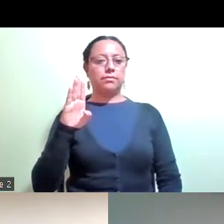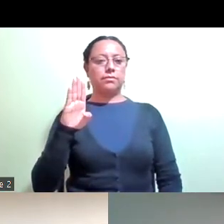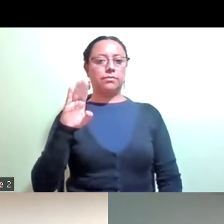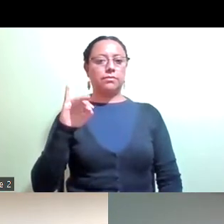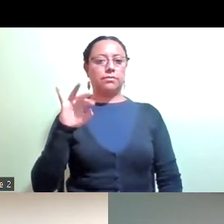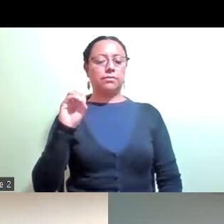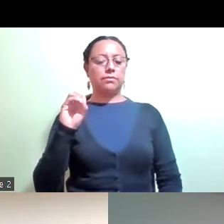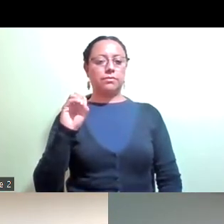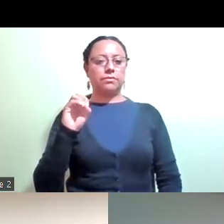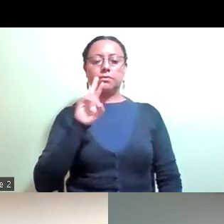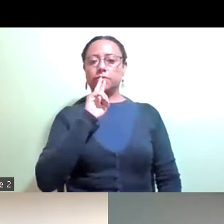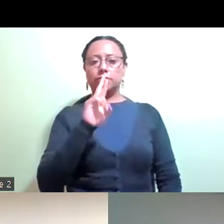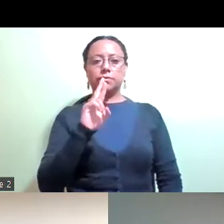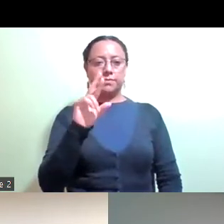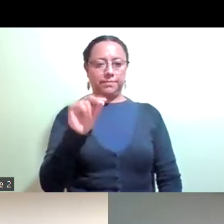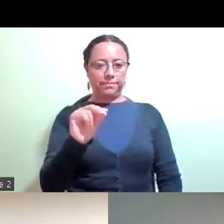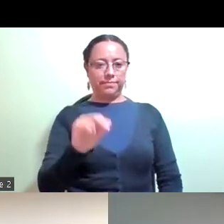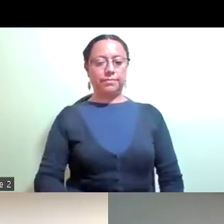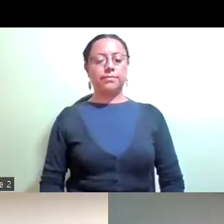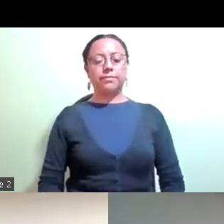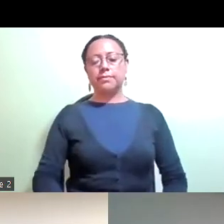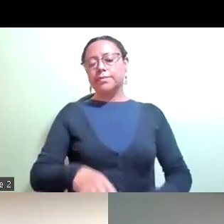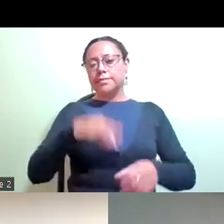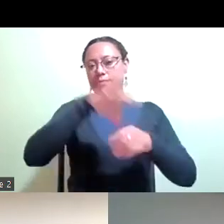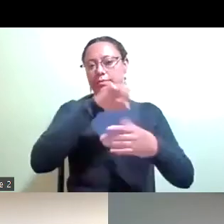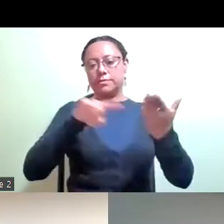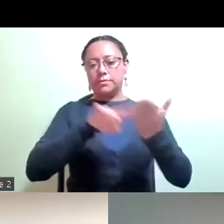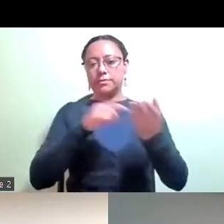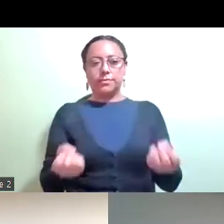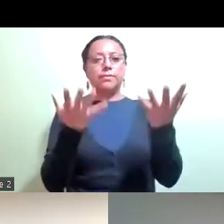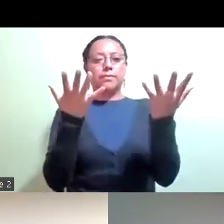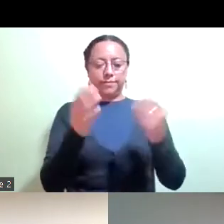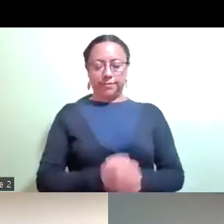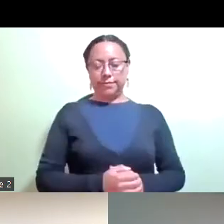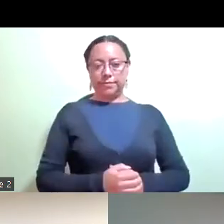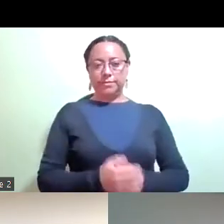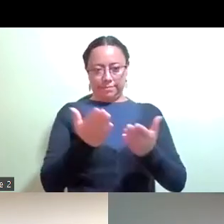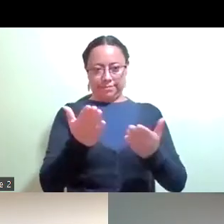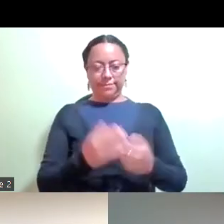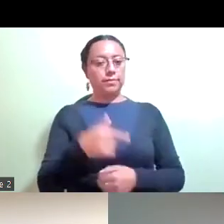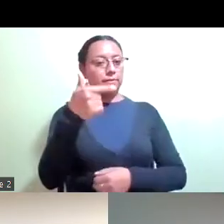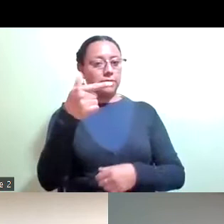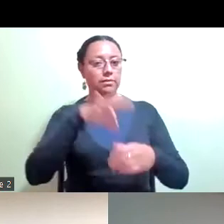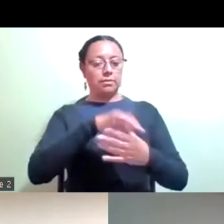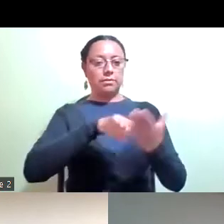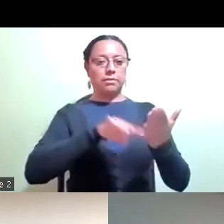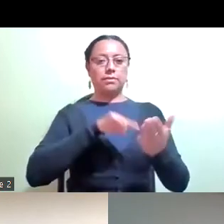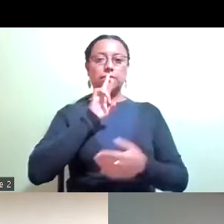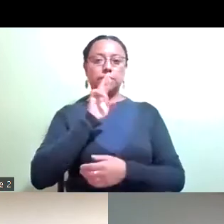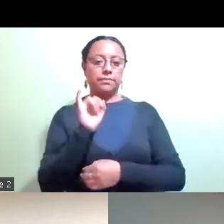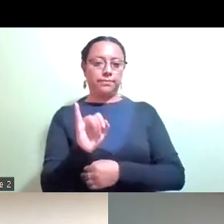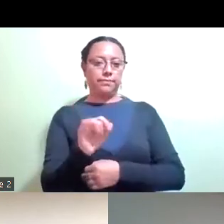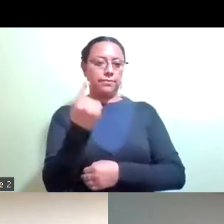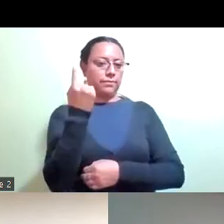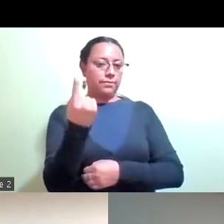informo que el resultado de la votación es el siguiente. 7 votos a favor, 1